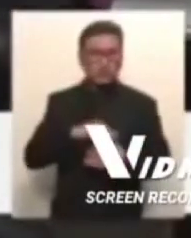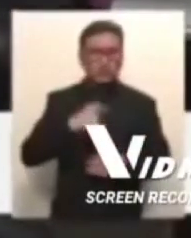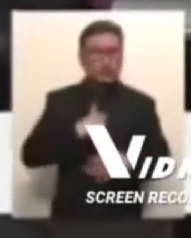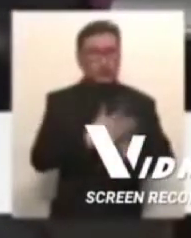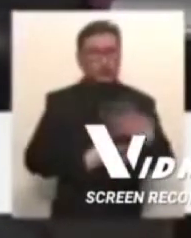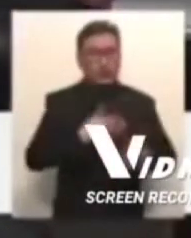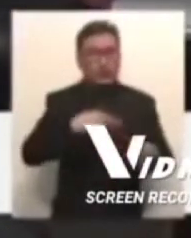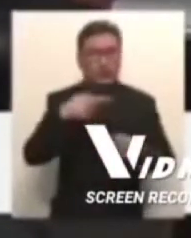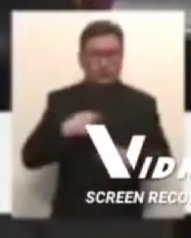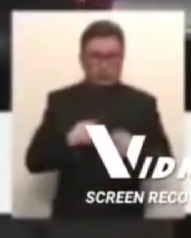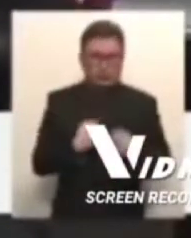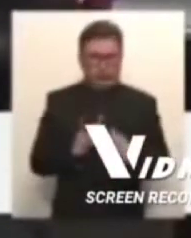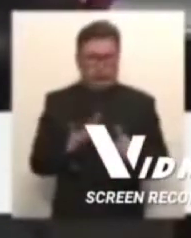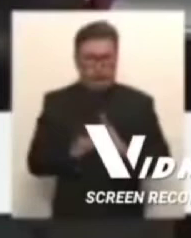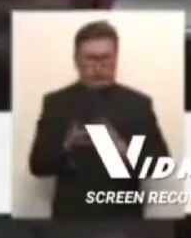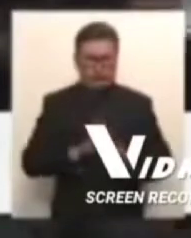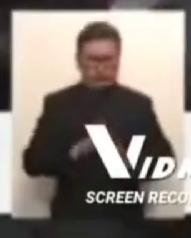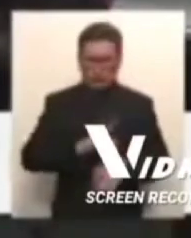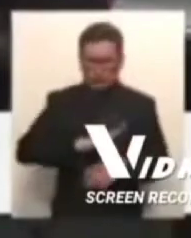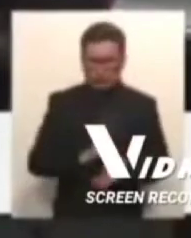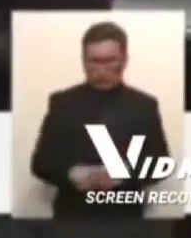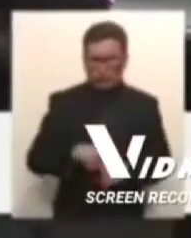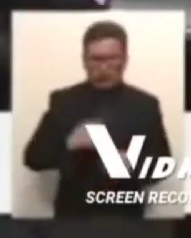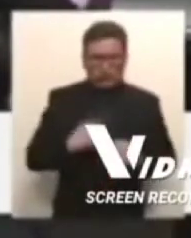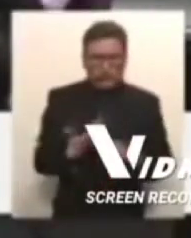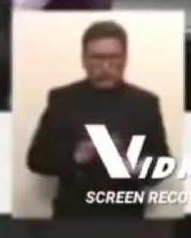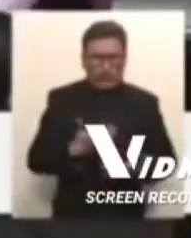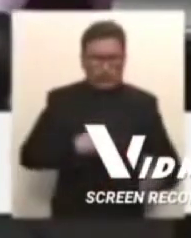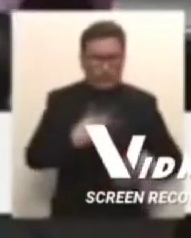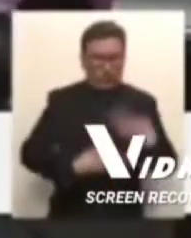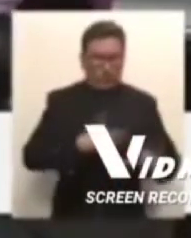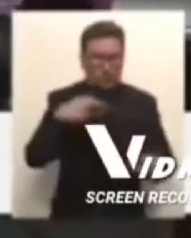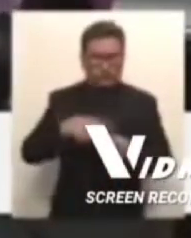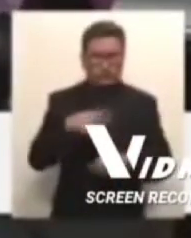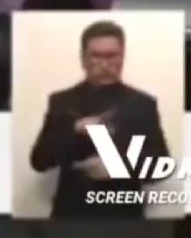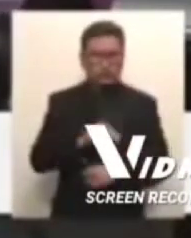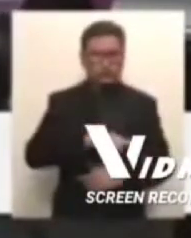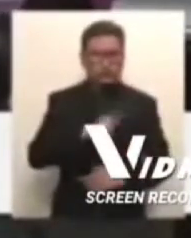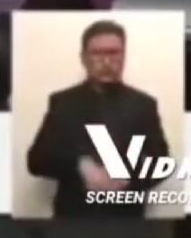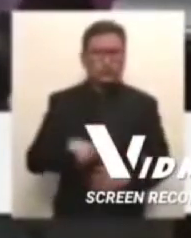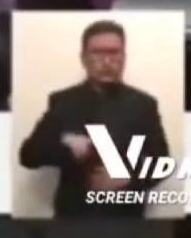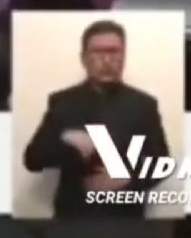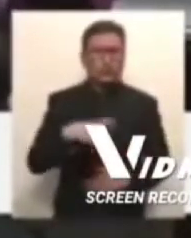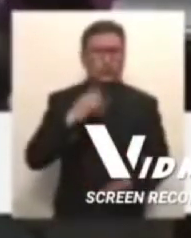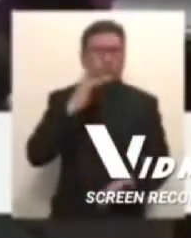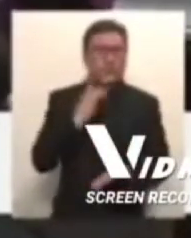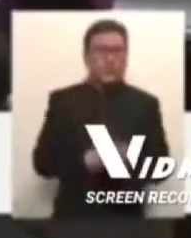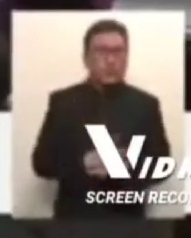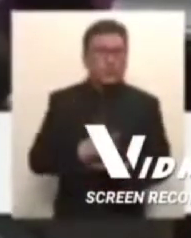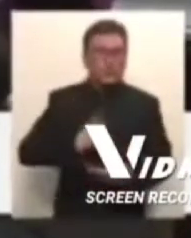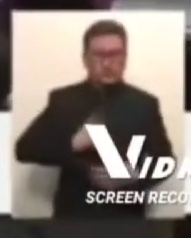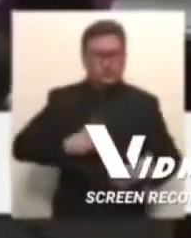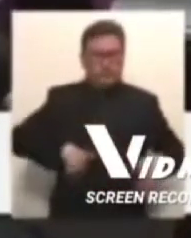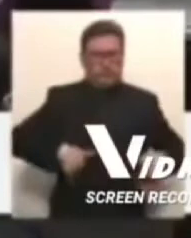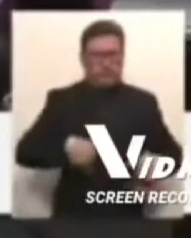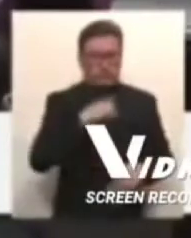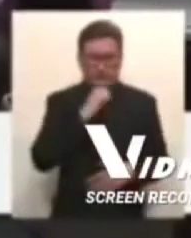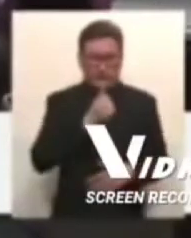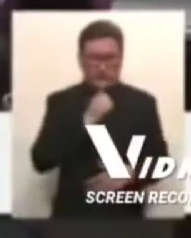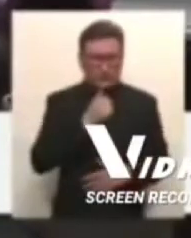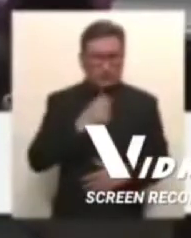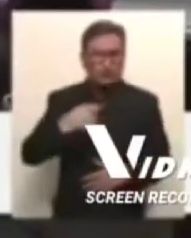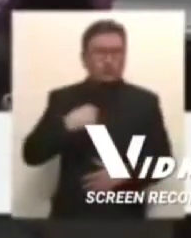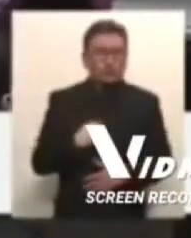no he asesinado a nadie y nunca he hecho un acto violento. Simplemente no soy cobarde y no